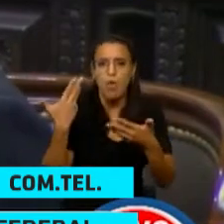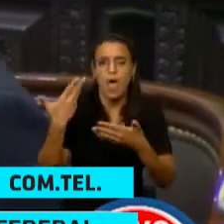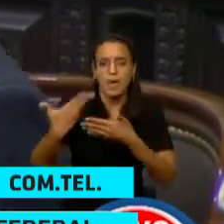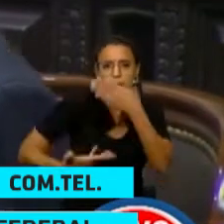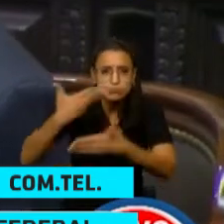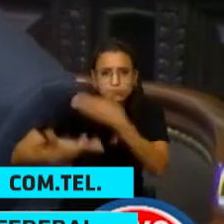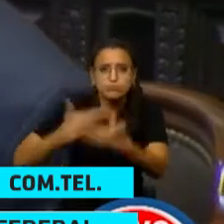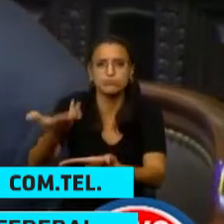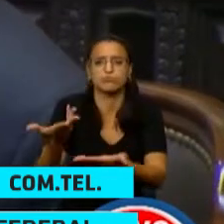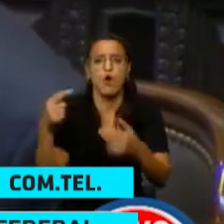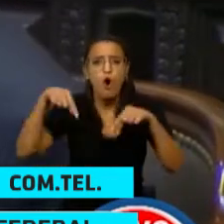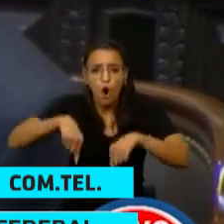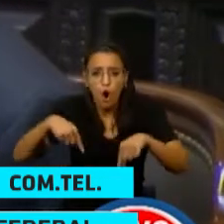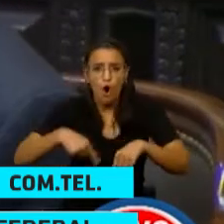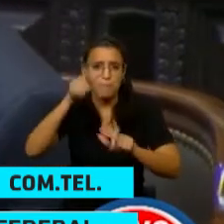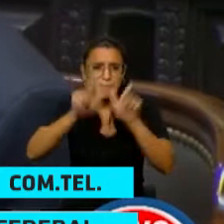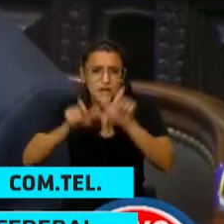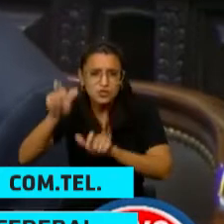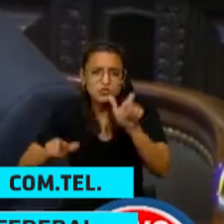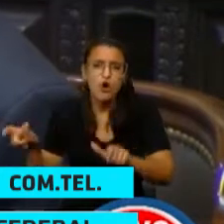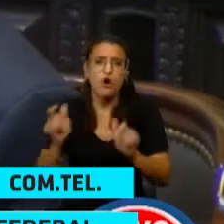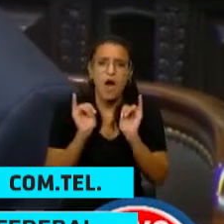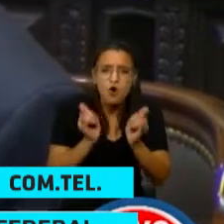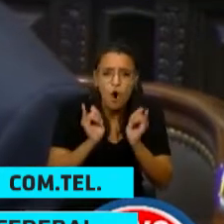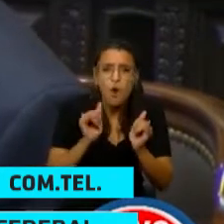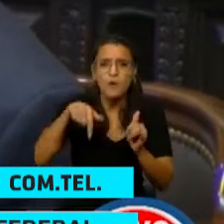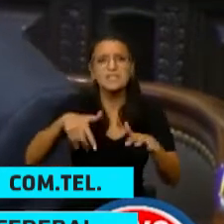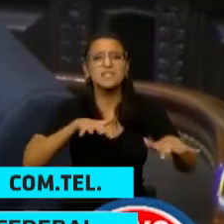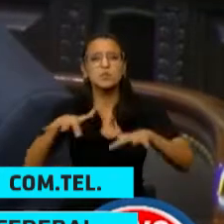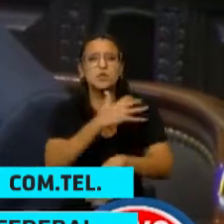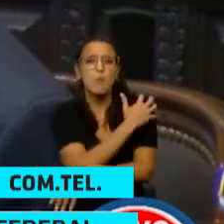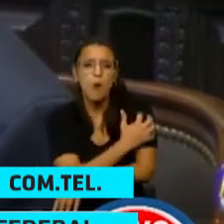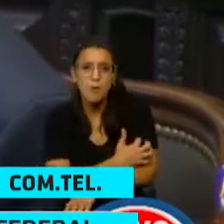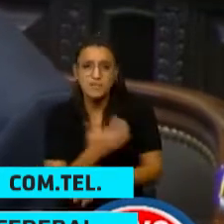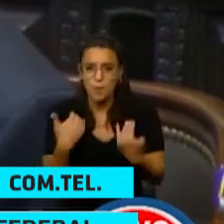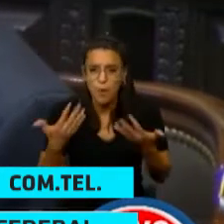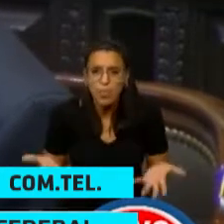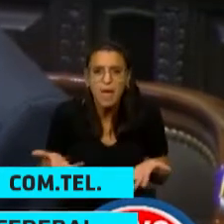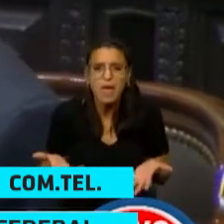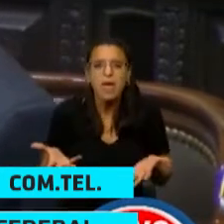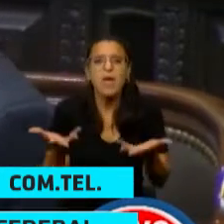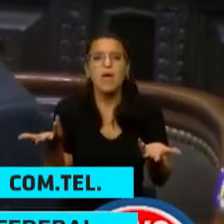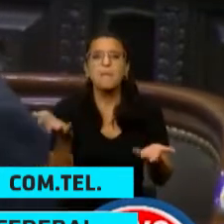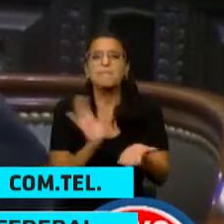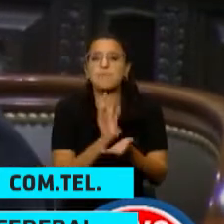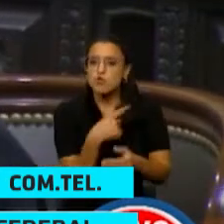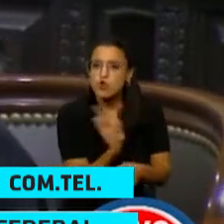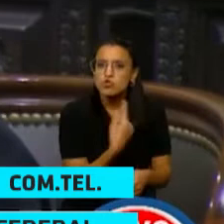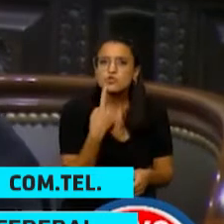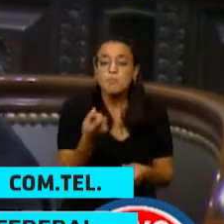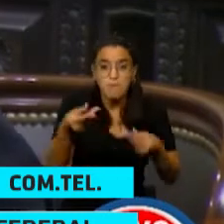a la comisión y el martes firmamos el dictamen que salió favorable